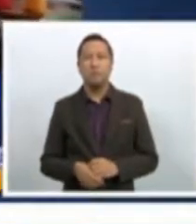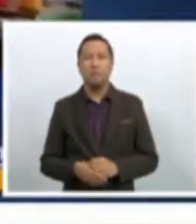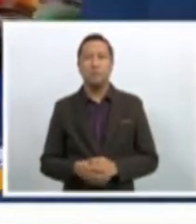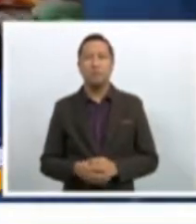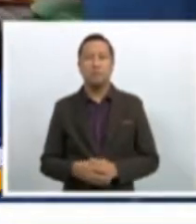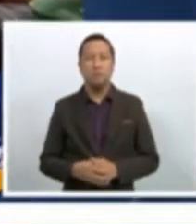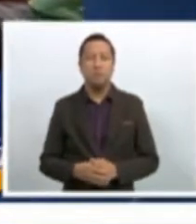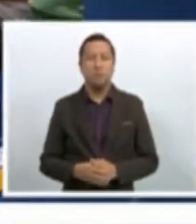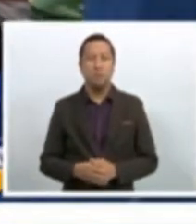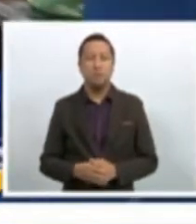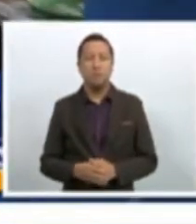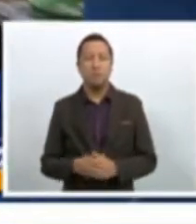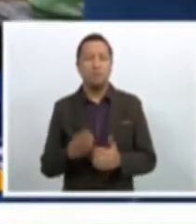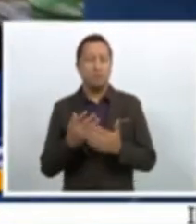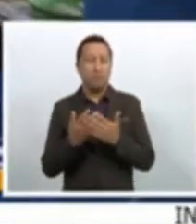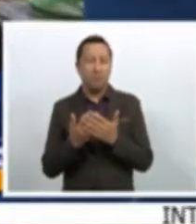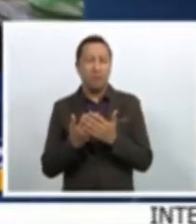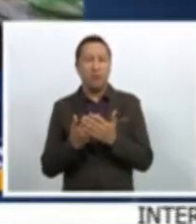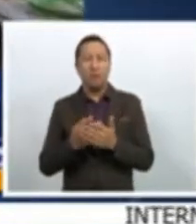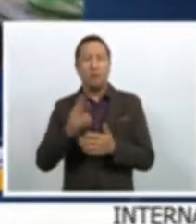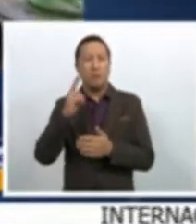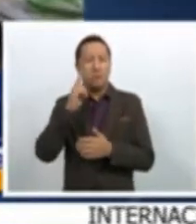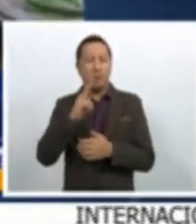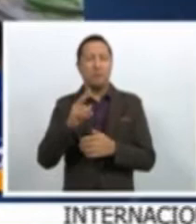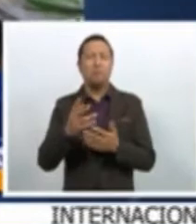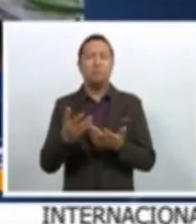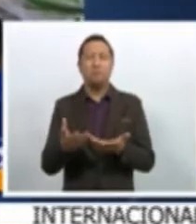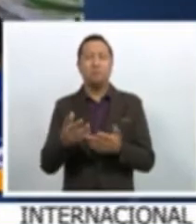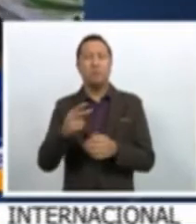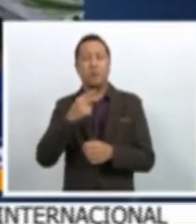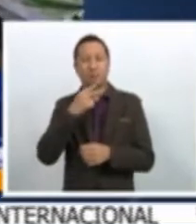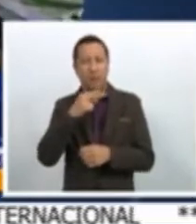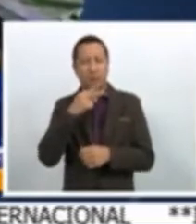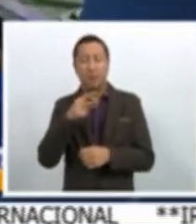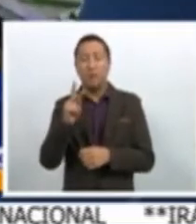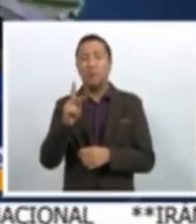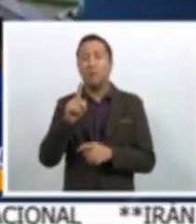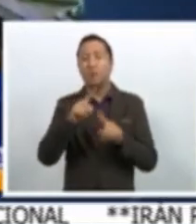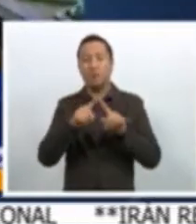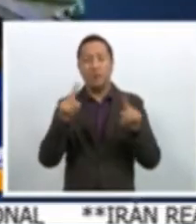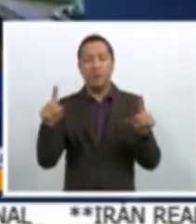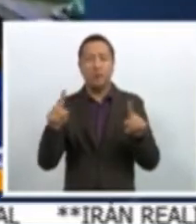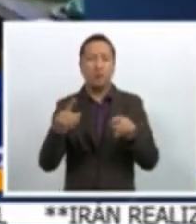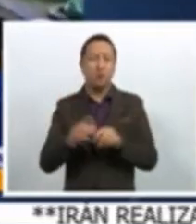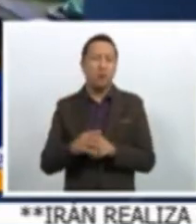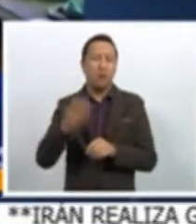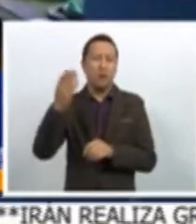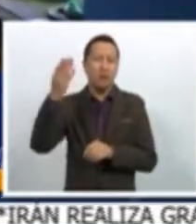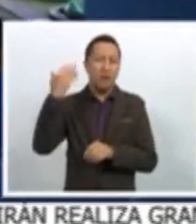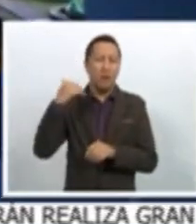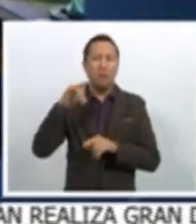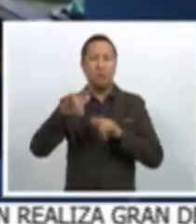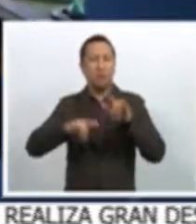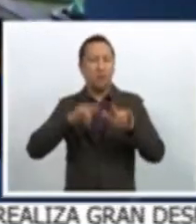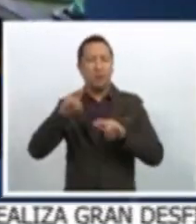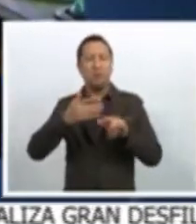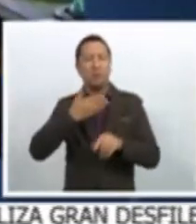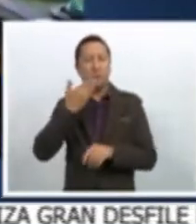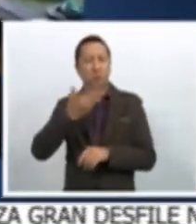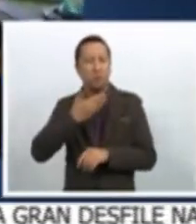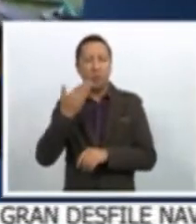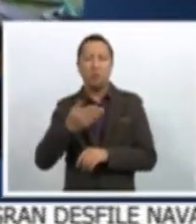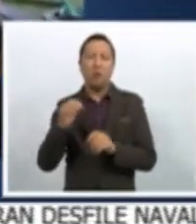Navidad, ¿no? Pues ya no sería lo mismo porque la feria ya no se va a hacer. Era pues la temporada donde nosotros estamos.